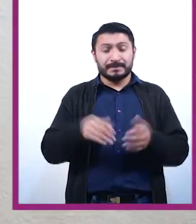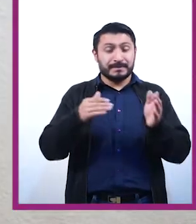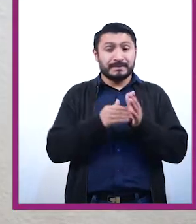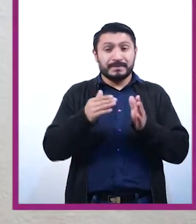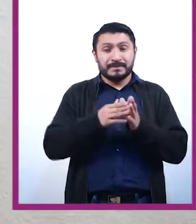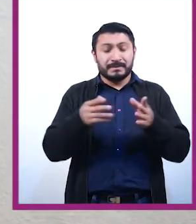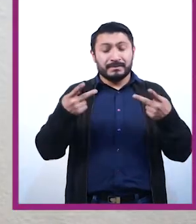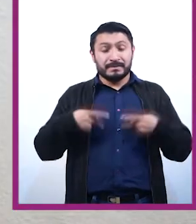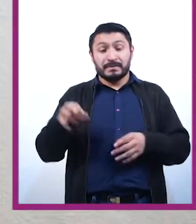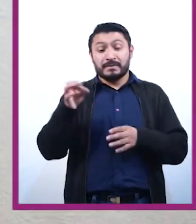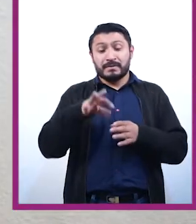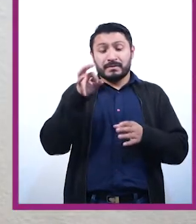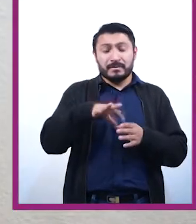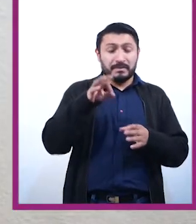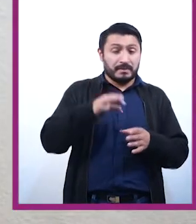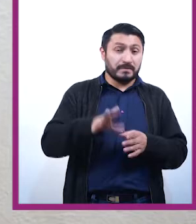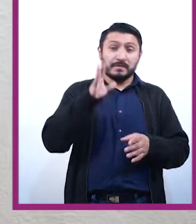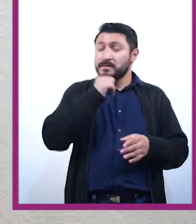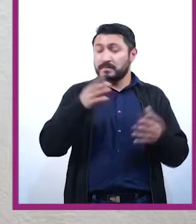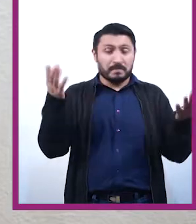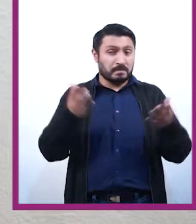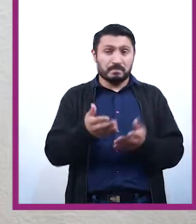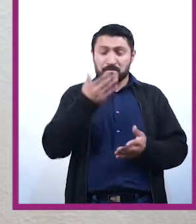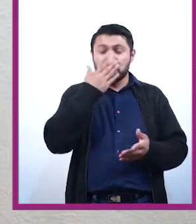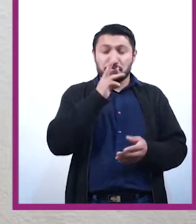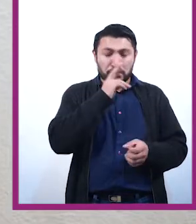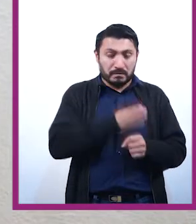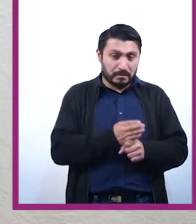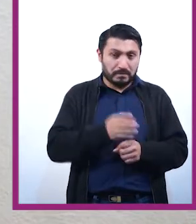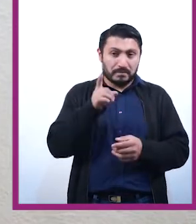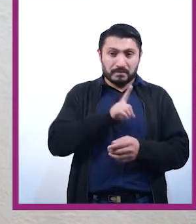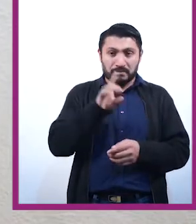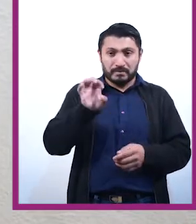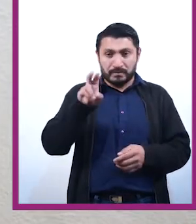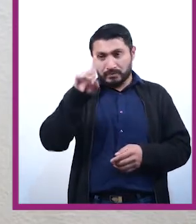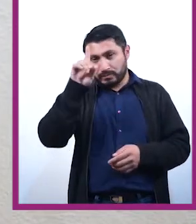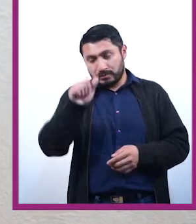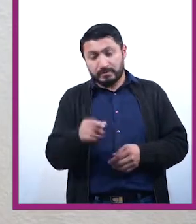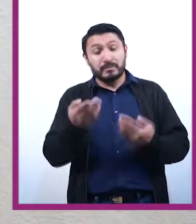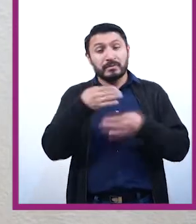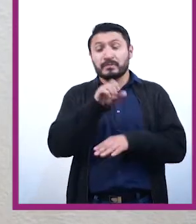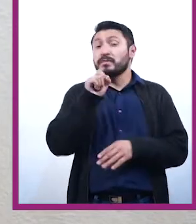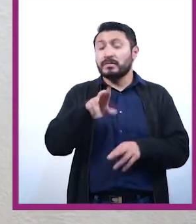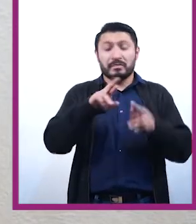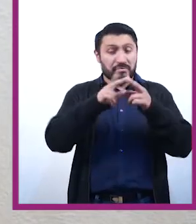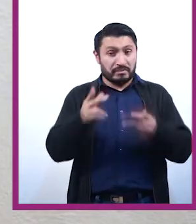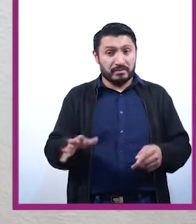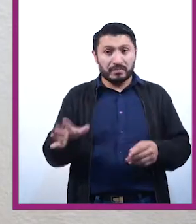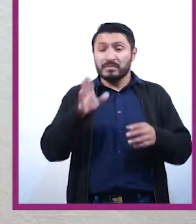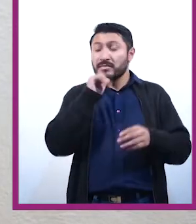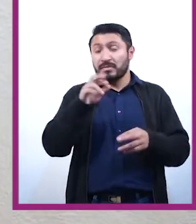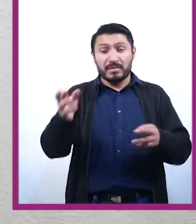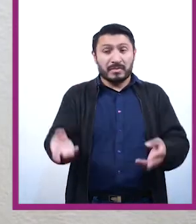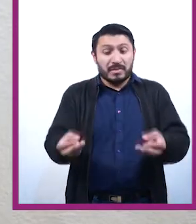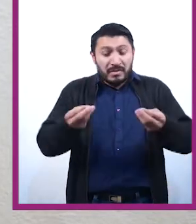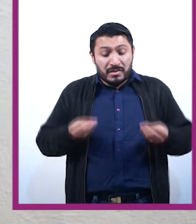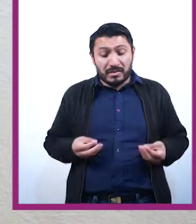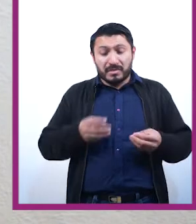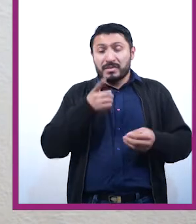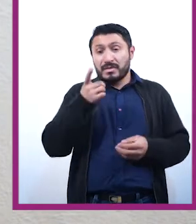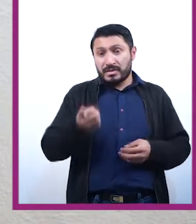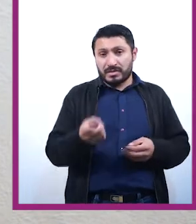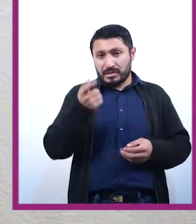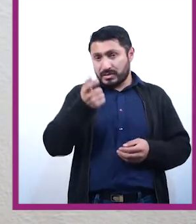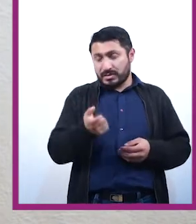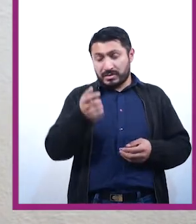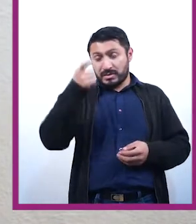de pequeños inversionistas no pudieron hacer frente a sus deudas. Los bancos también se arruinaron porque no podían recuperar el dinero que habían prestado